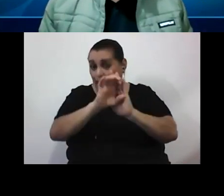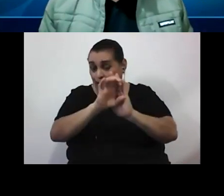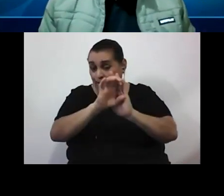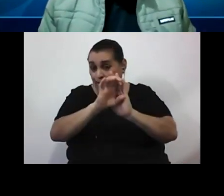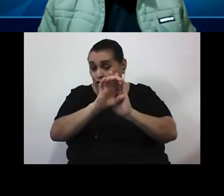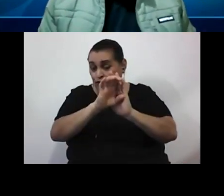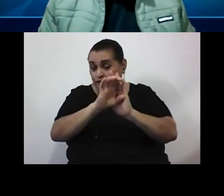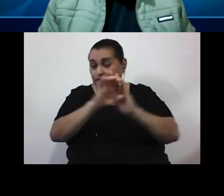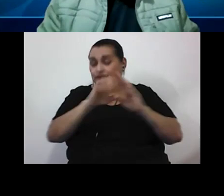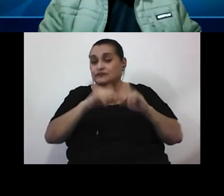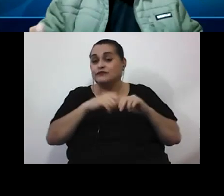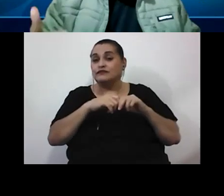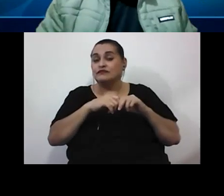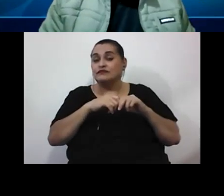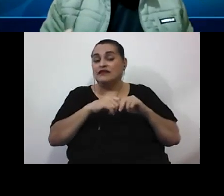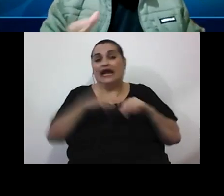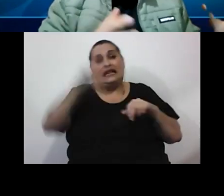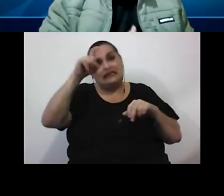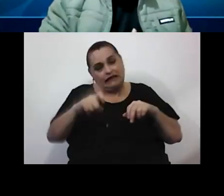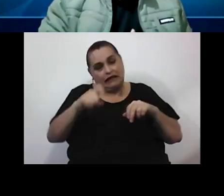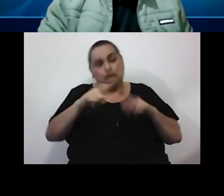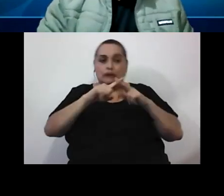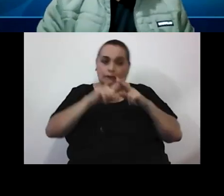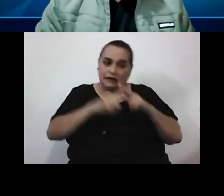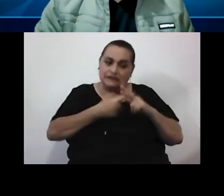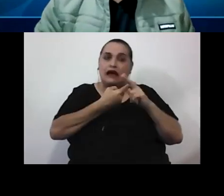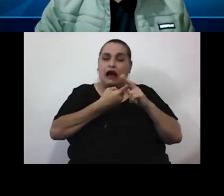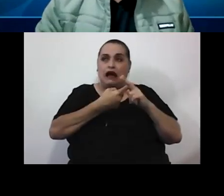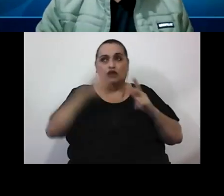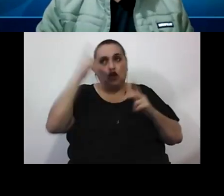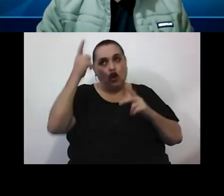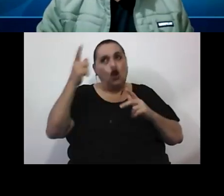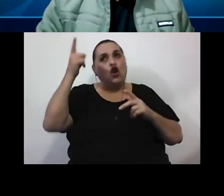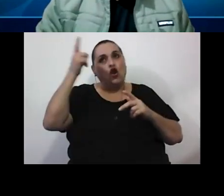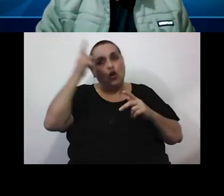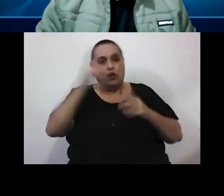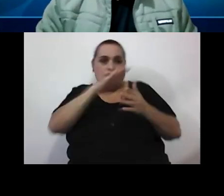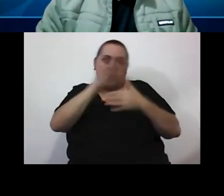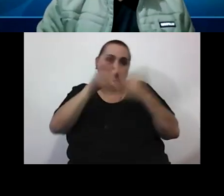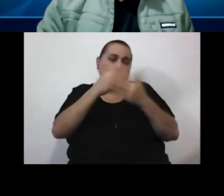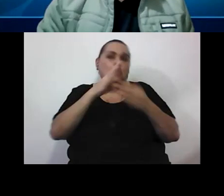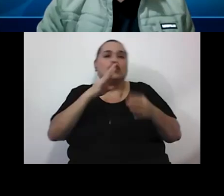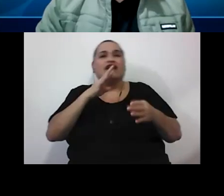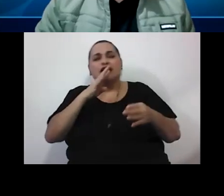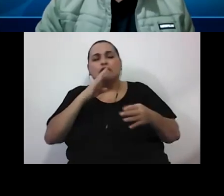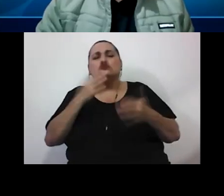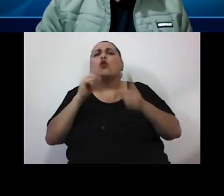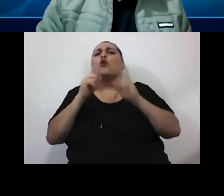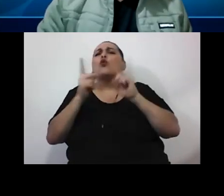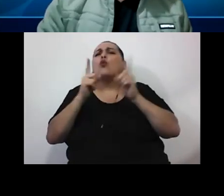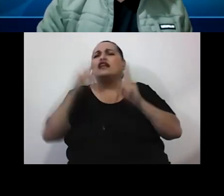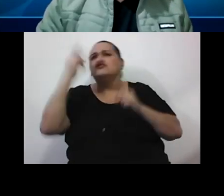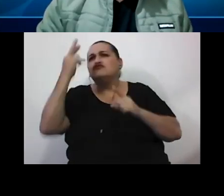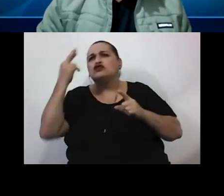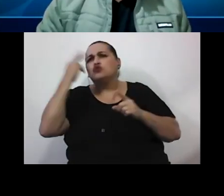siguiendo, bueno, deberíamos de empezar bajo la lógica de todo lo que hemos hablado de cuáles son las razones que pueden explicar por qué